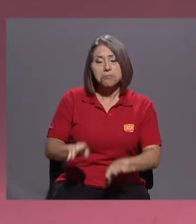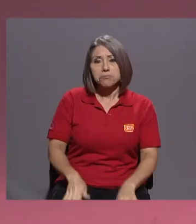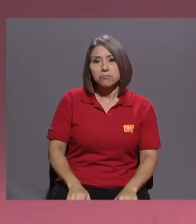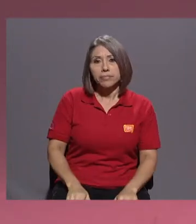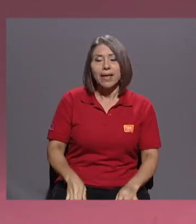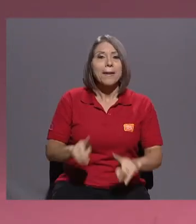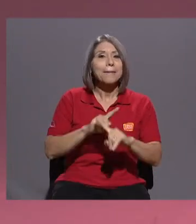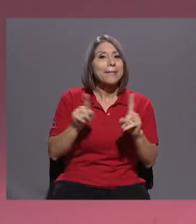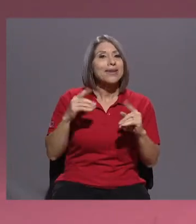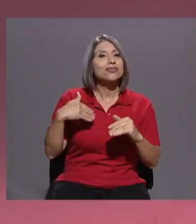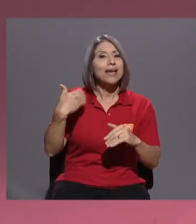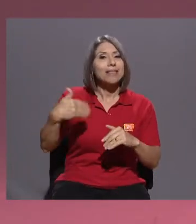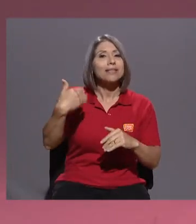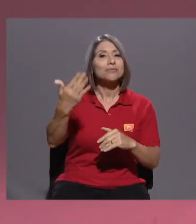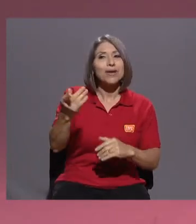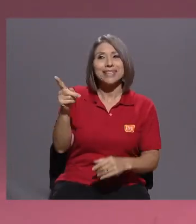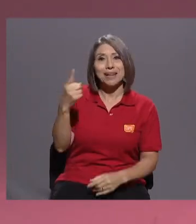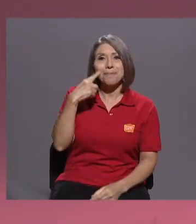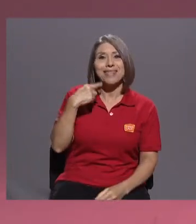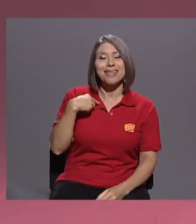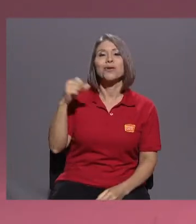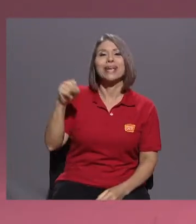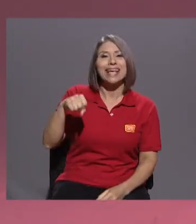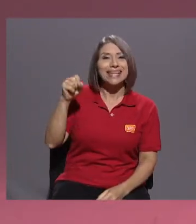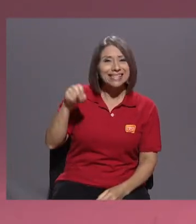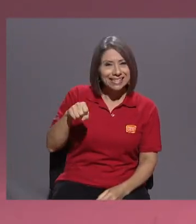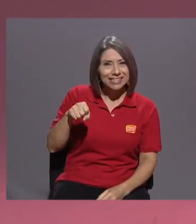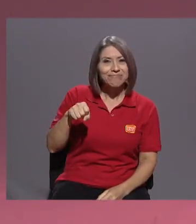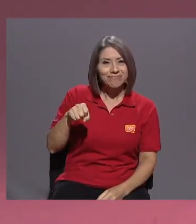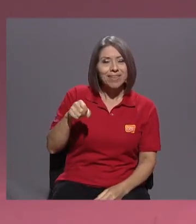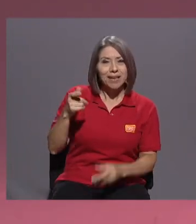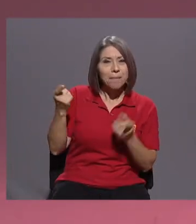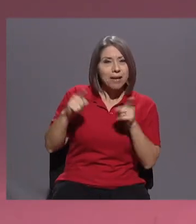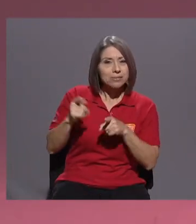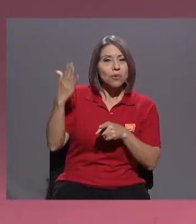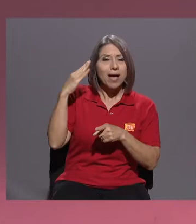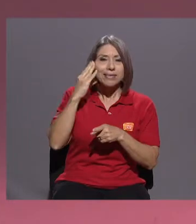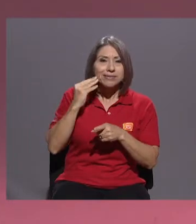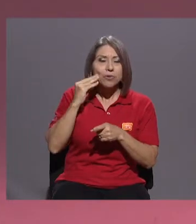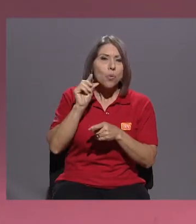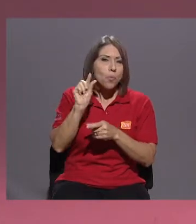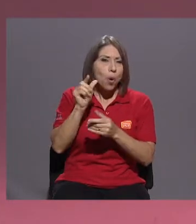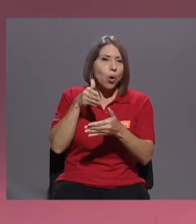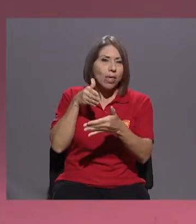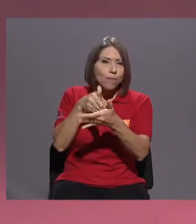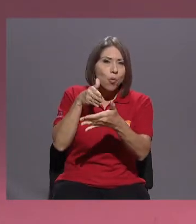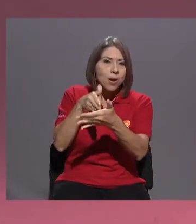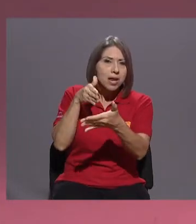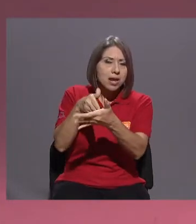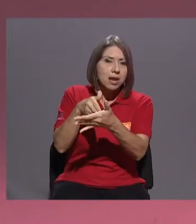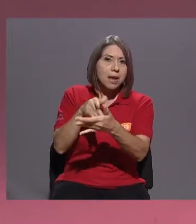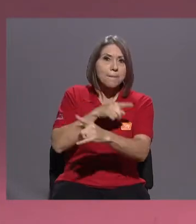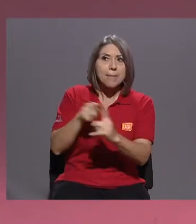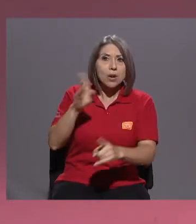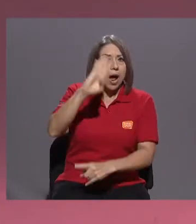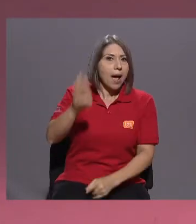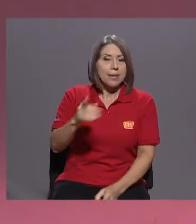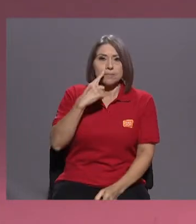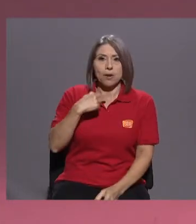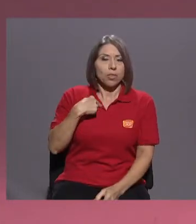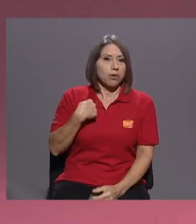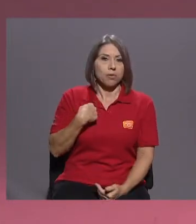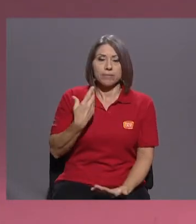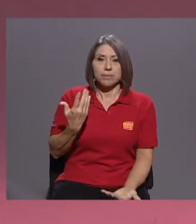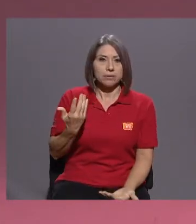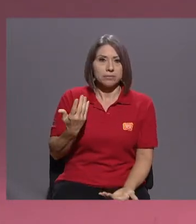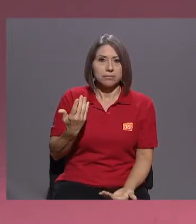Lo veía normal Pero ya después Él me dijo Que sí Tuvo un poco De bullying Pero jamás Me lo expresó